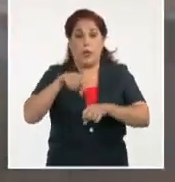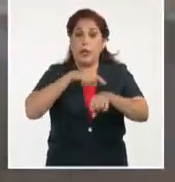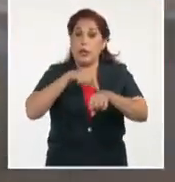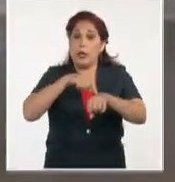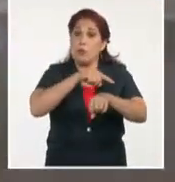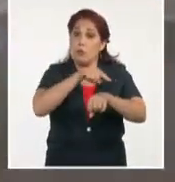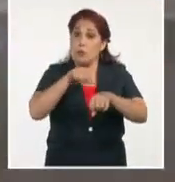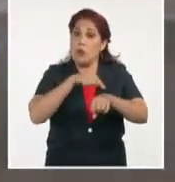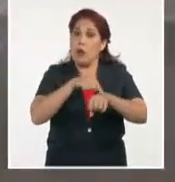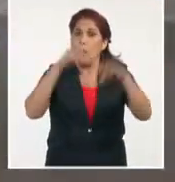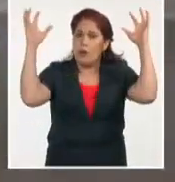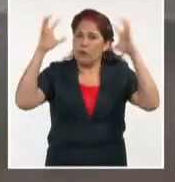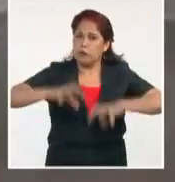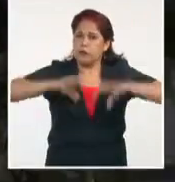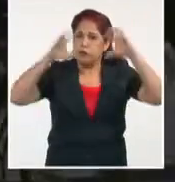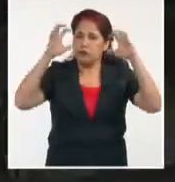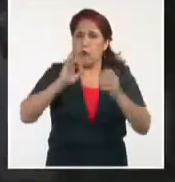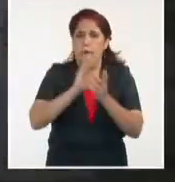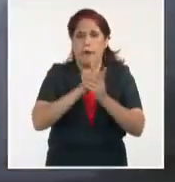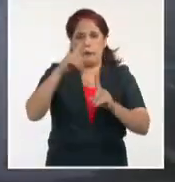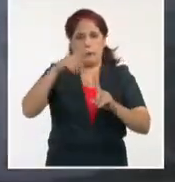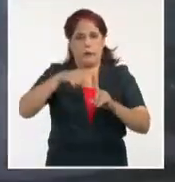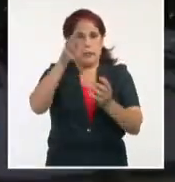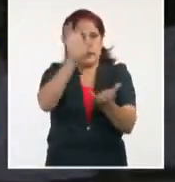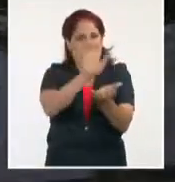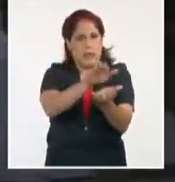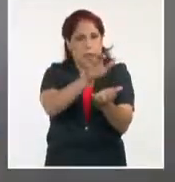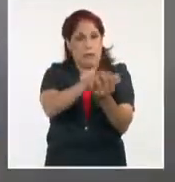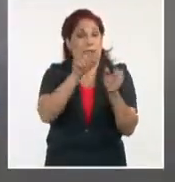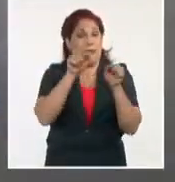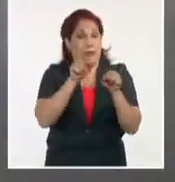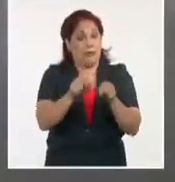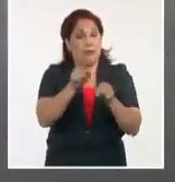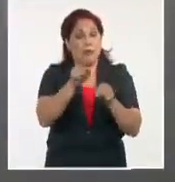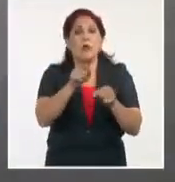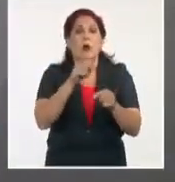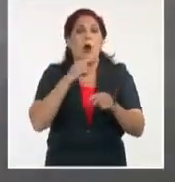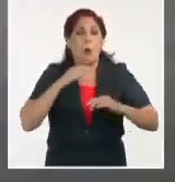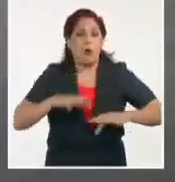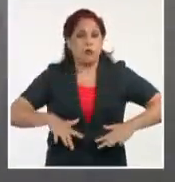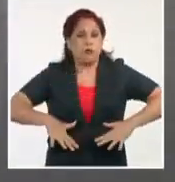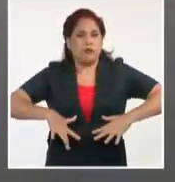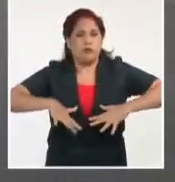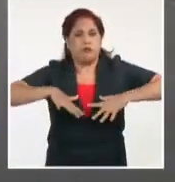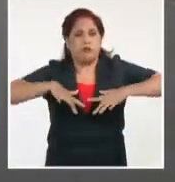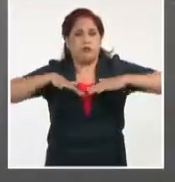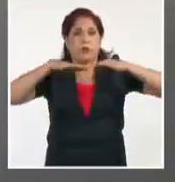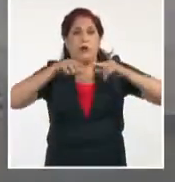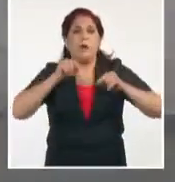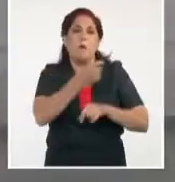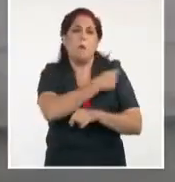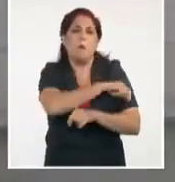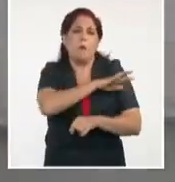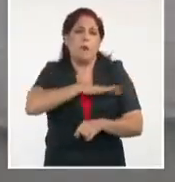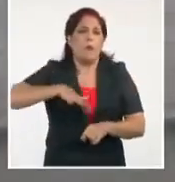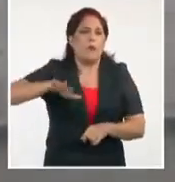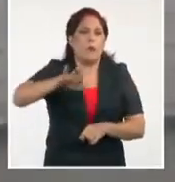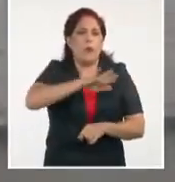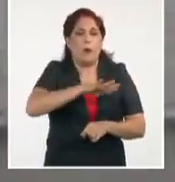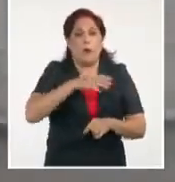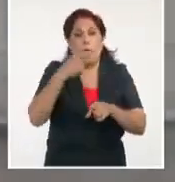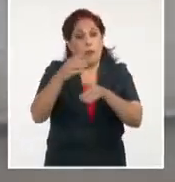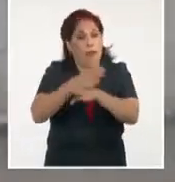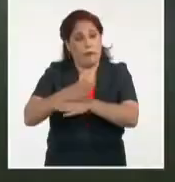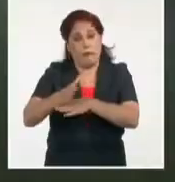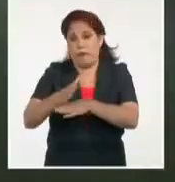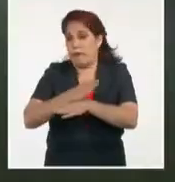azotaron al territorio más al sur de Matanzas. Se reportaron ciertas inundaciones en áreas bajas de poblados como Mario López y Soplillar,